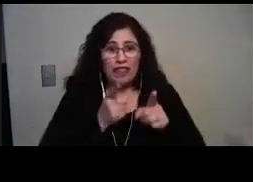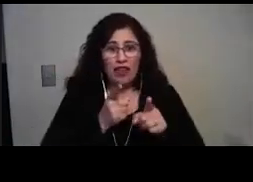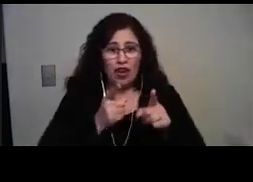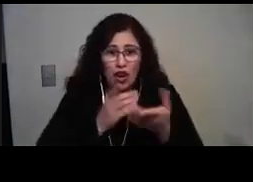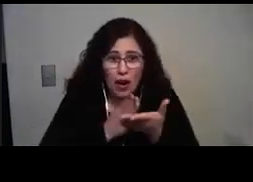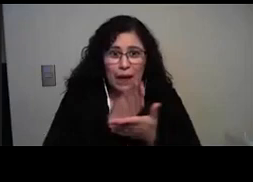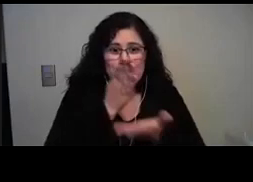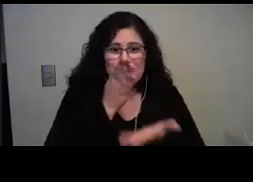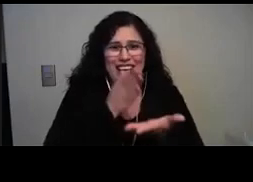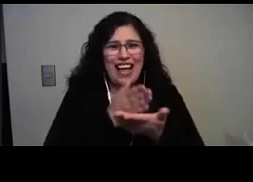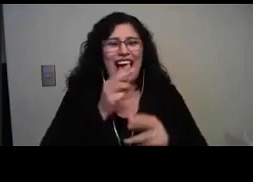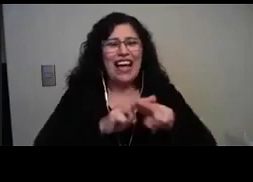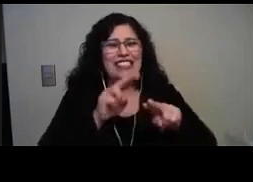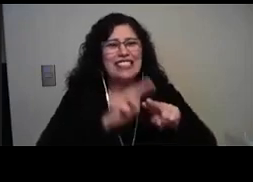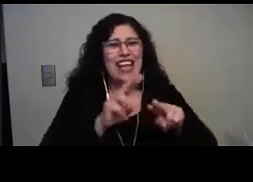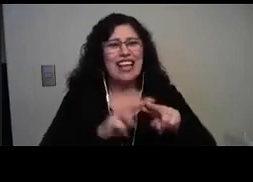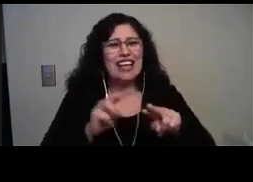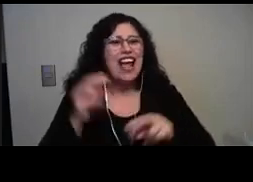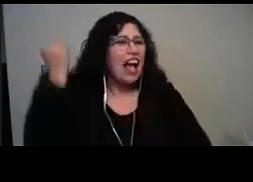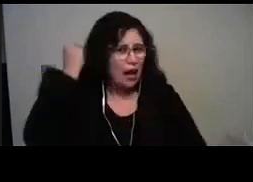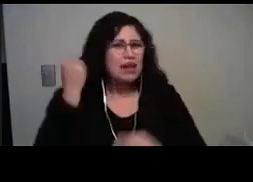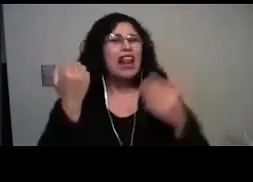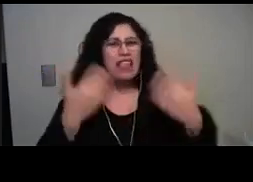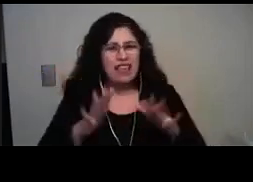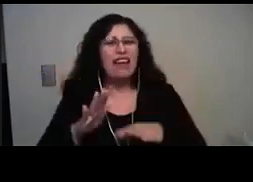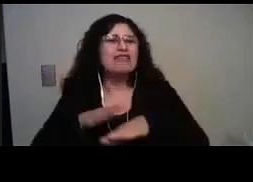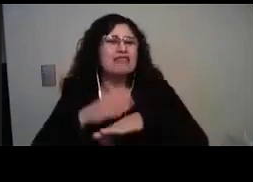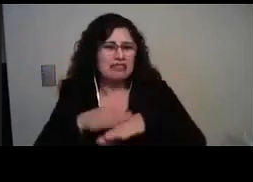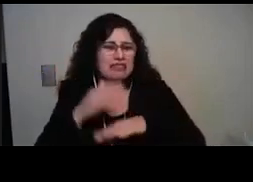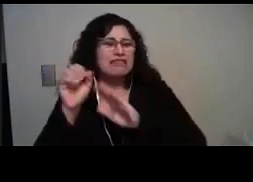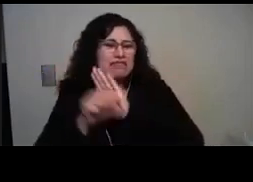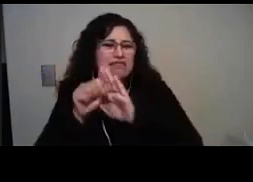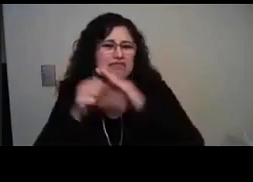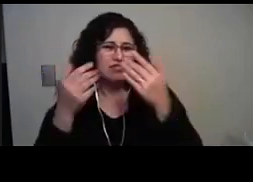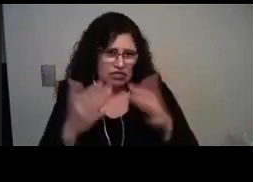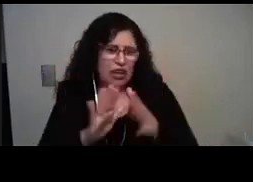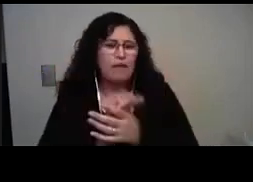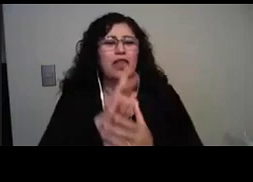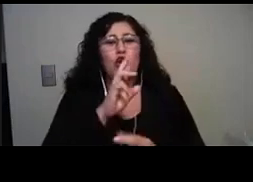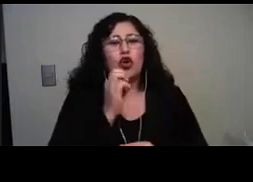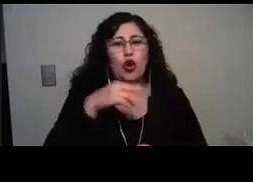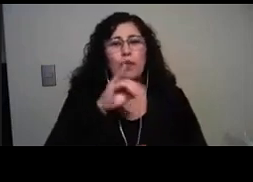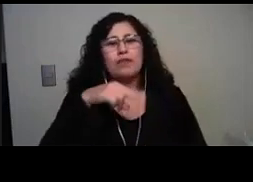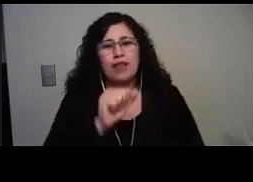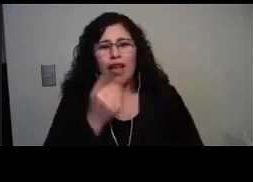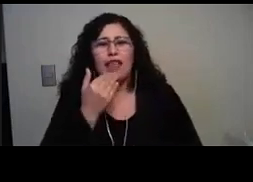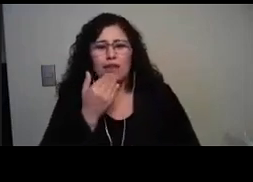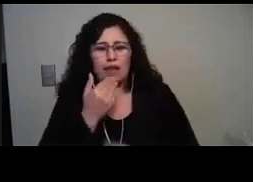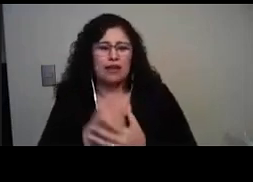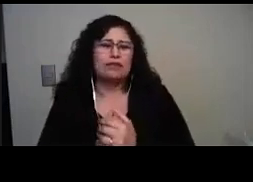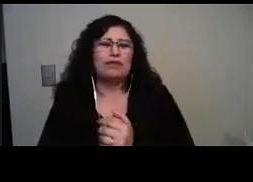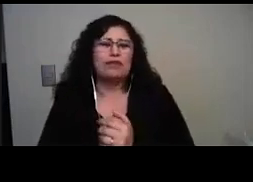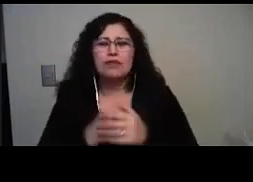habitual. Camila Ruiz ya puede grabar y Romina Cabrera también, ¿ya? Tal como